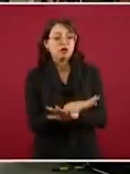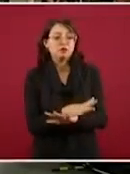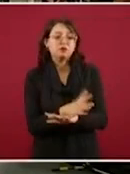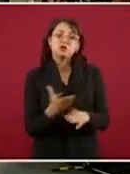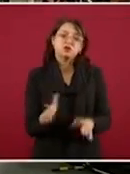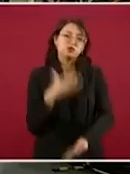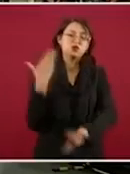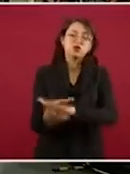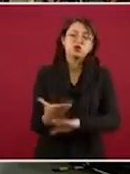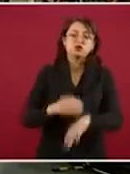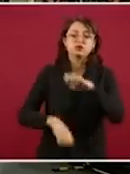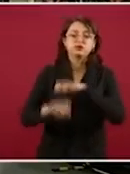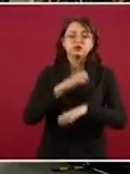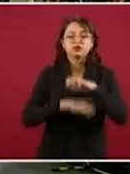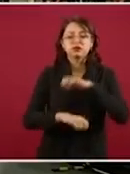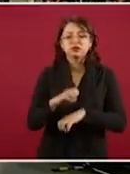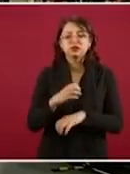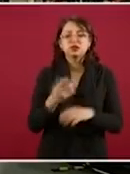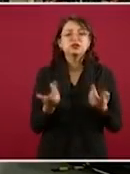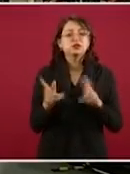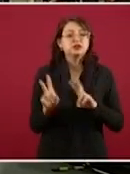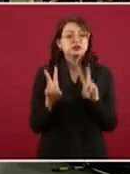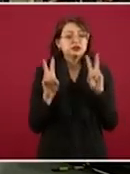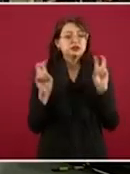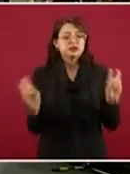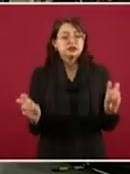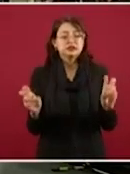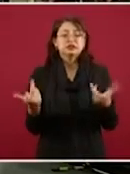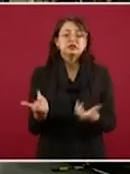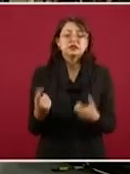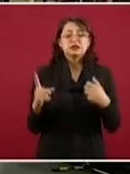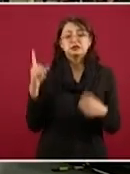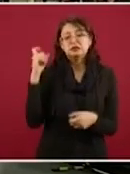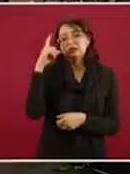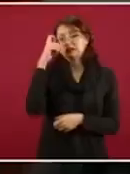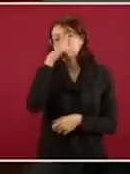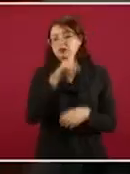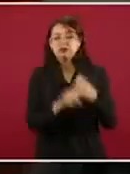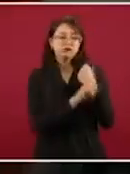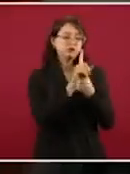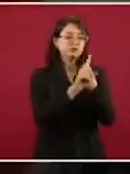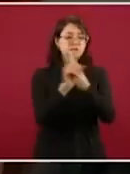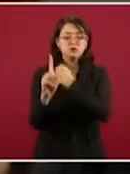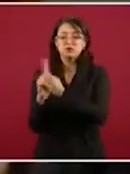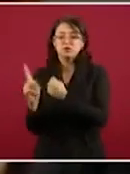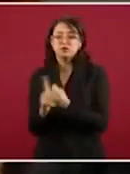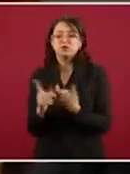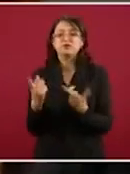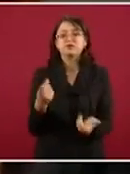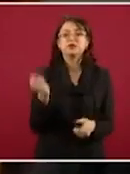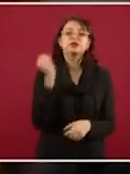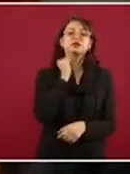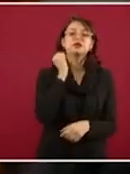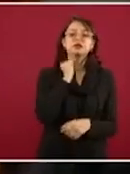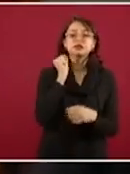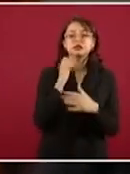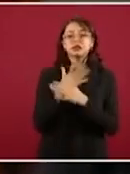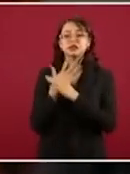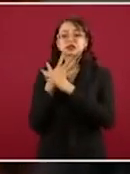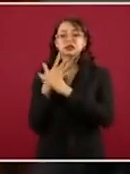de las empresas. Es un tema bastante polémico, delicado. De hecho, el Senado argumentó precisamente